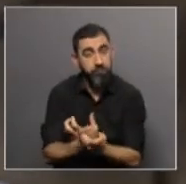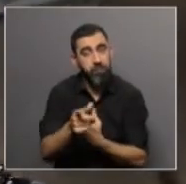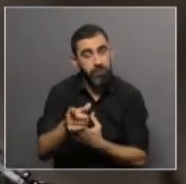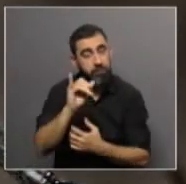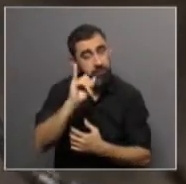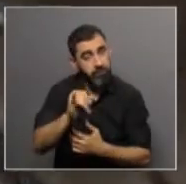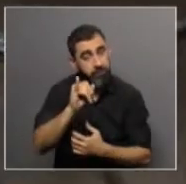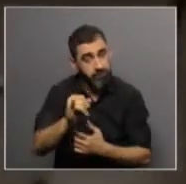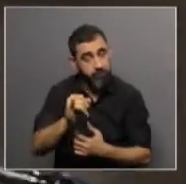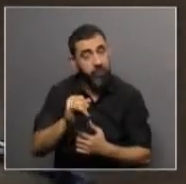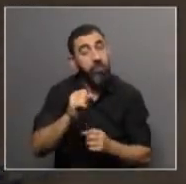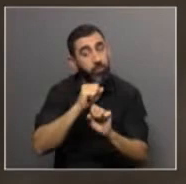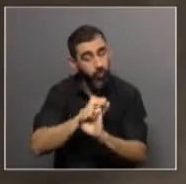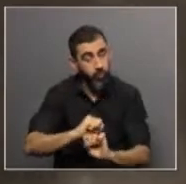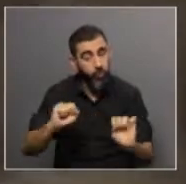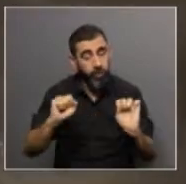sí